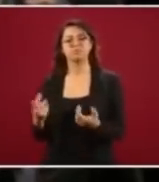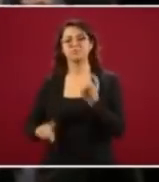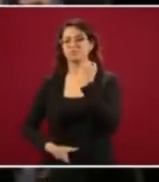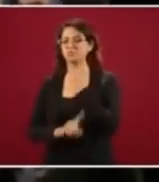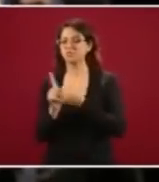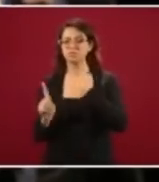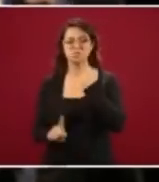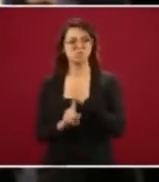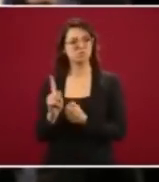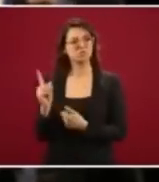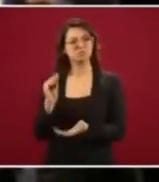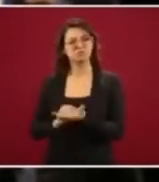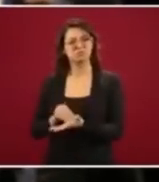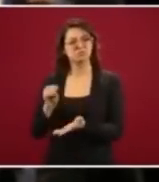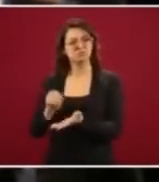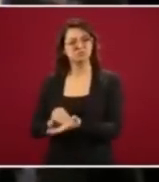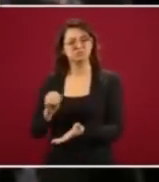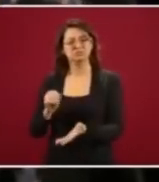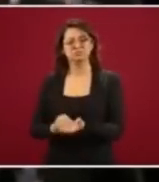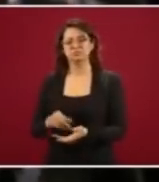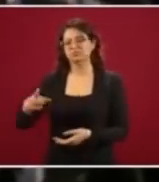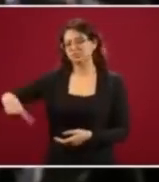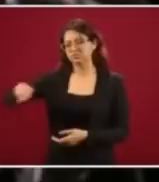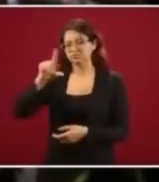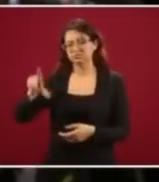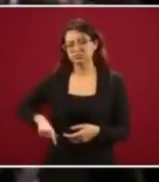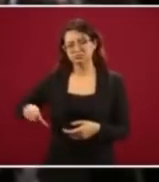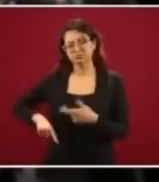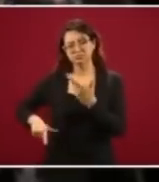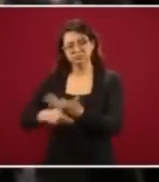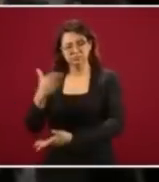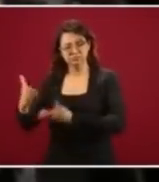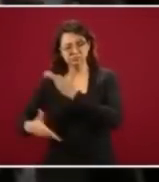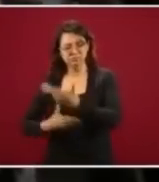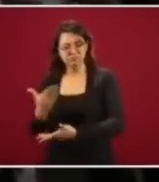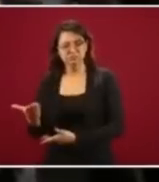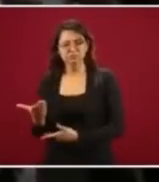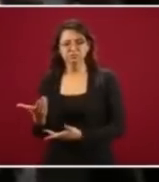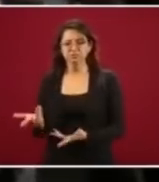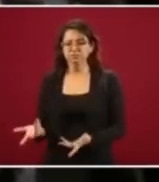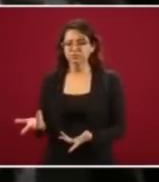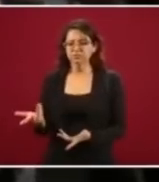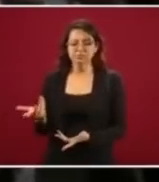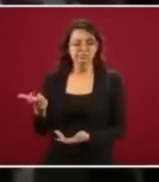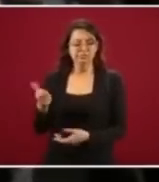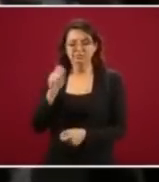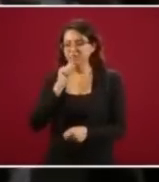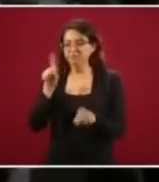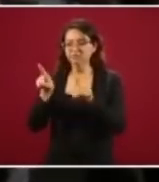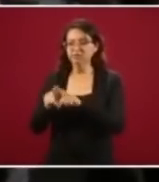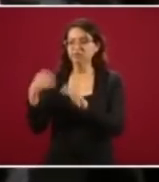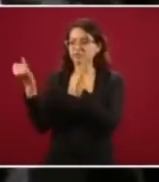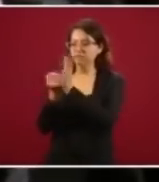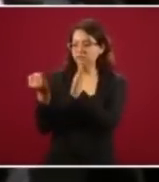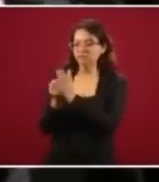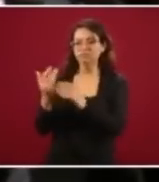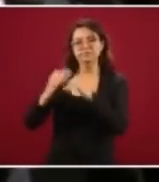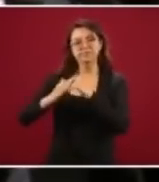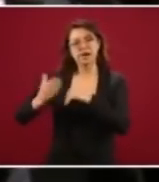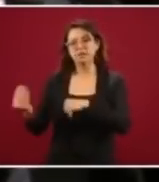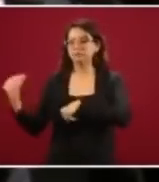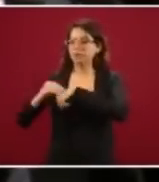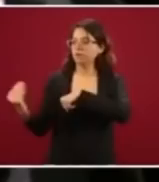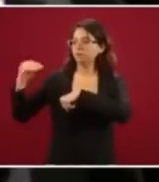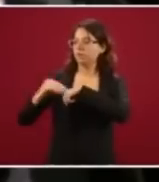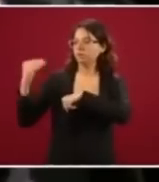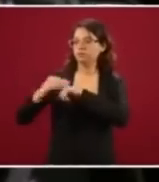trabajadores al servicio del Estado siguen padeciendo este problema del anatocismo, el crecimiento de interés sobre interés. Quisiera yo